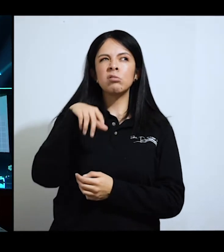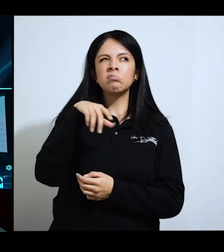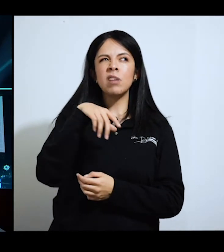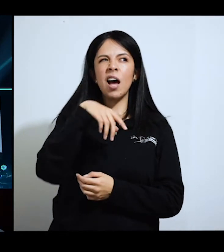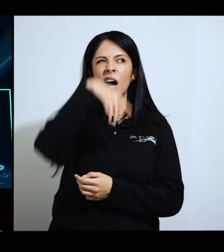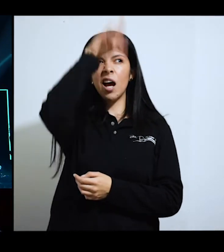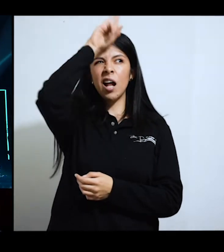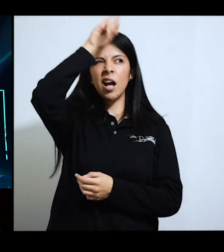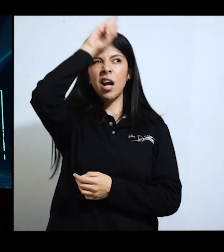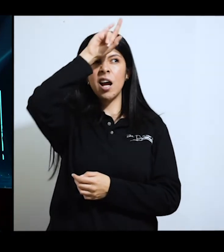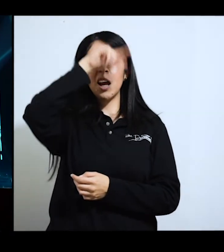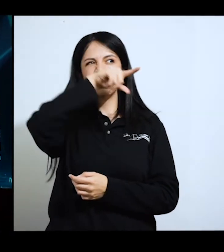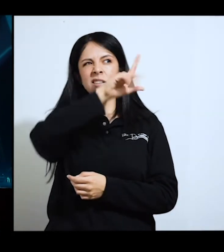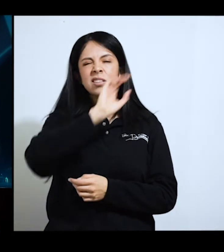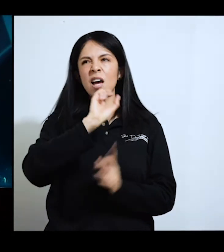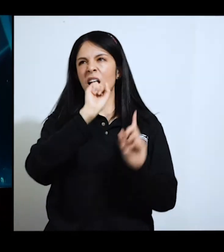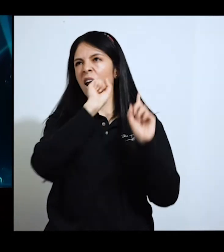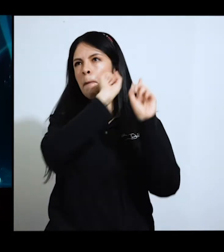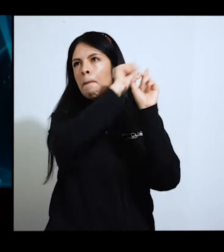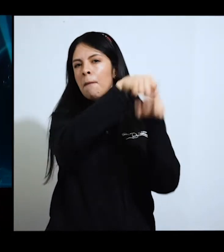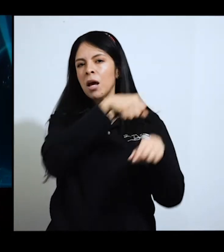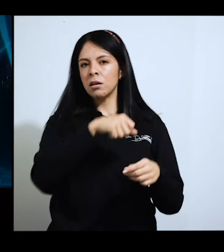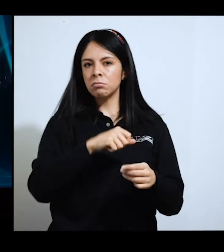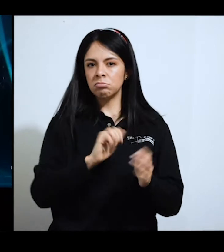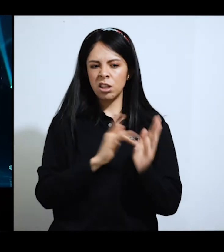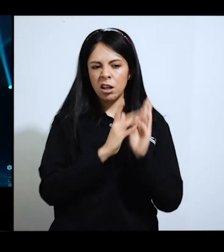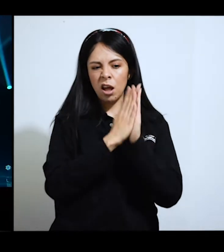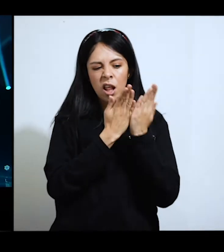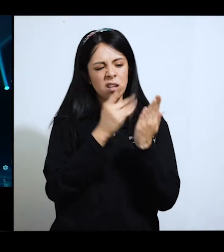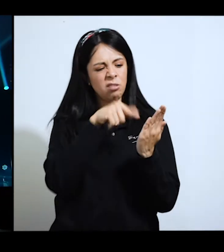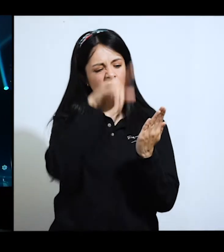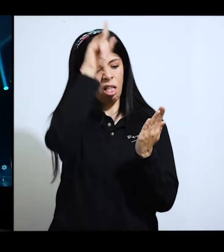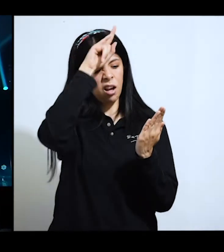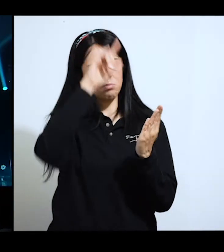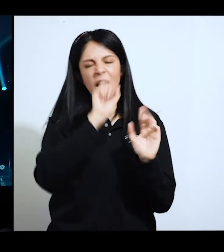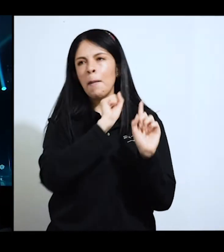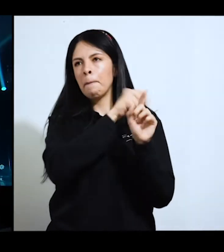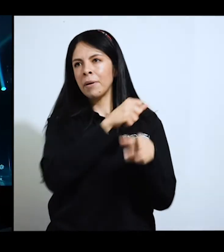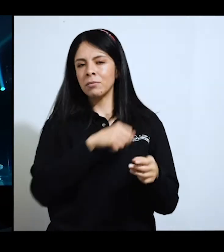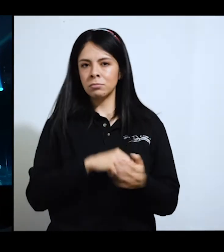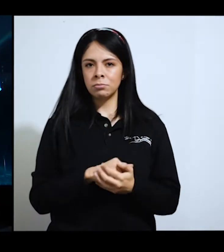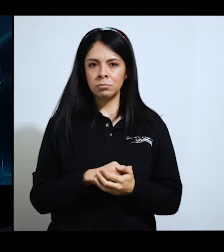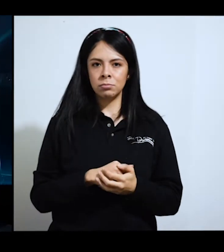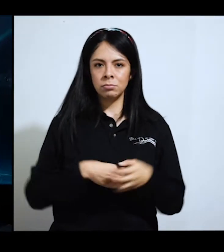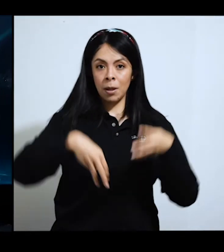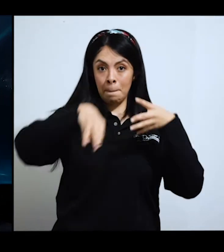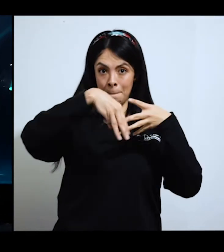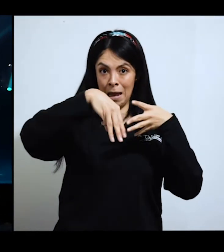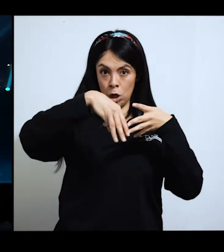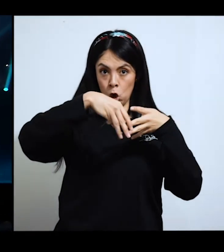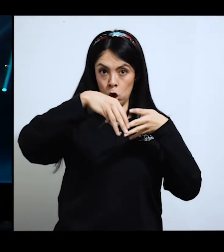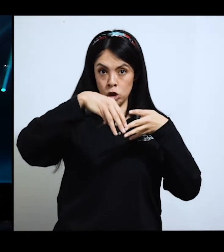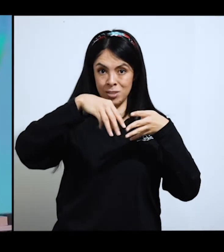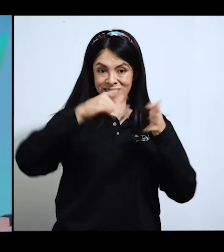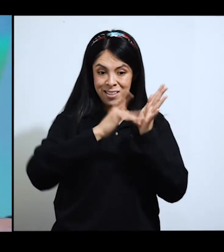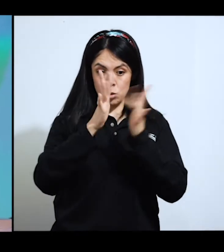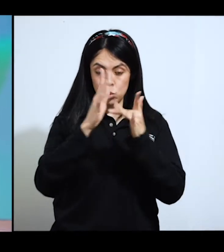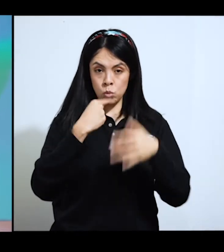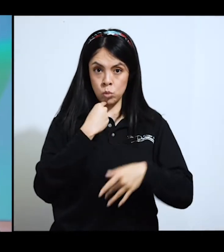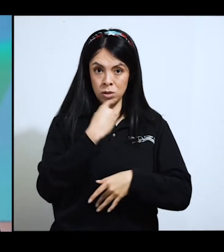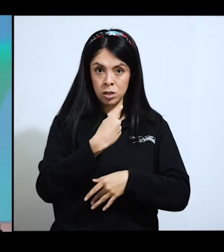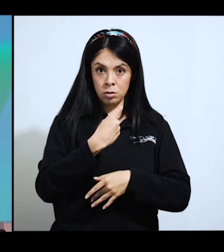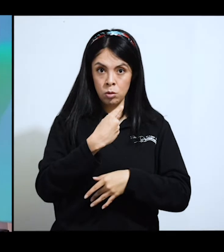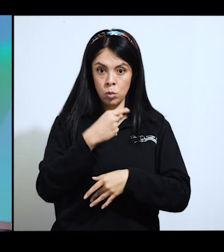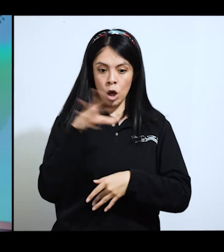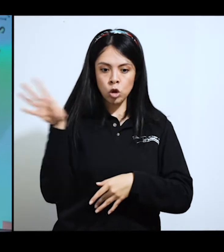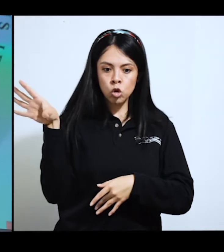a ignorar totalmente lo que la Biblia dice acerca del diablo. Jesús dijo